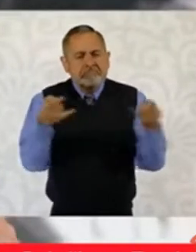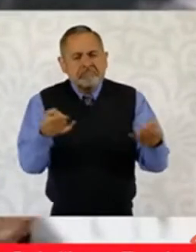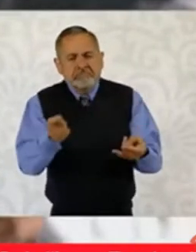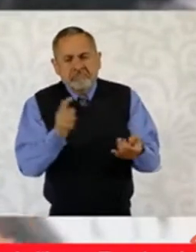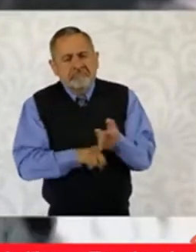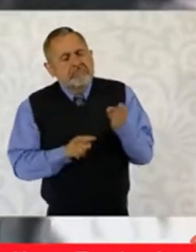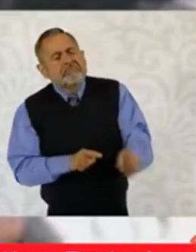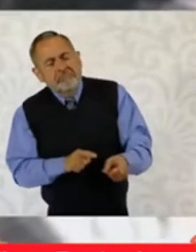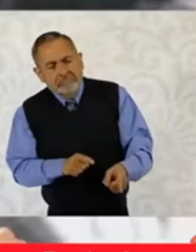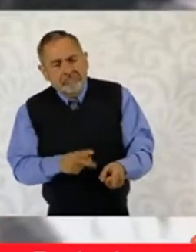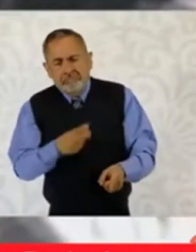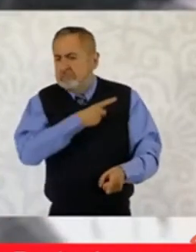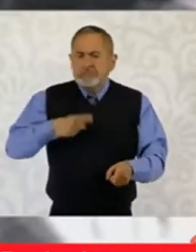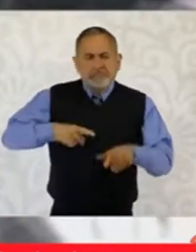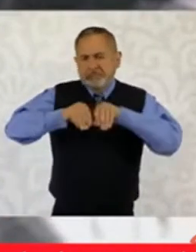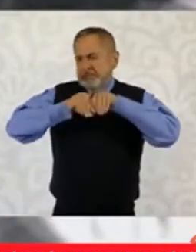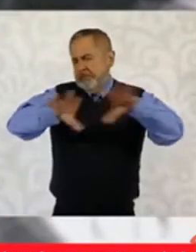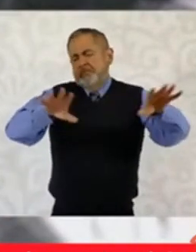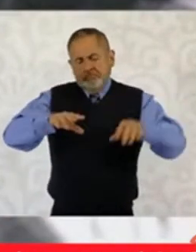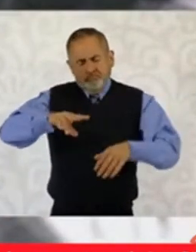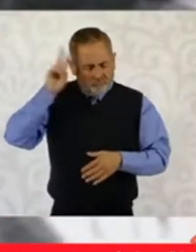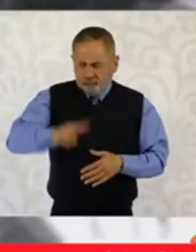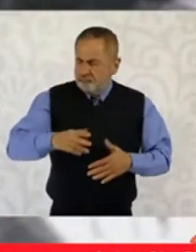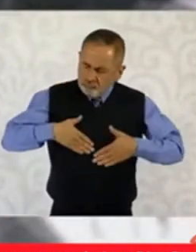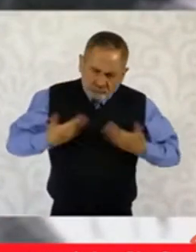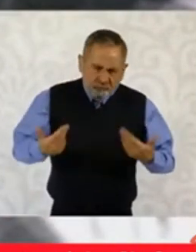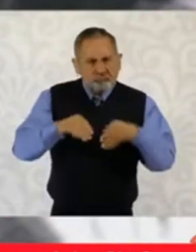Y tiene que salir la verdad.